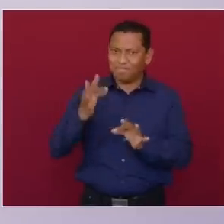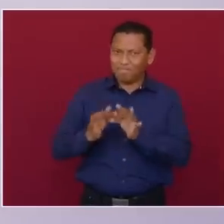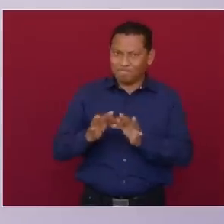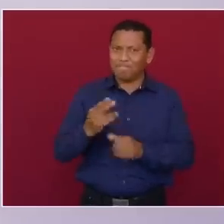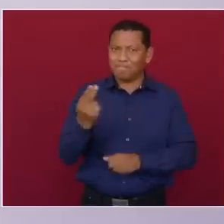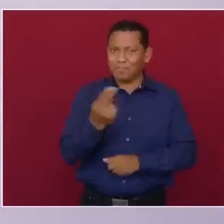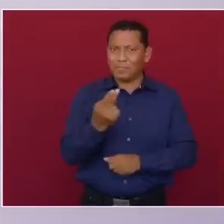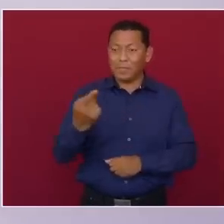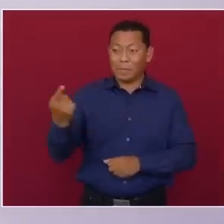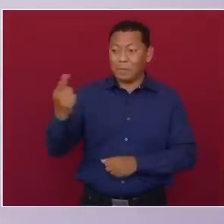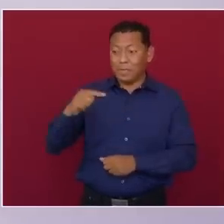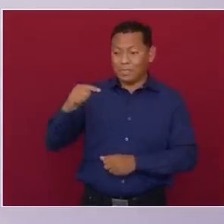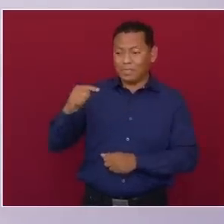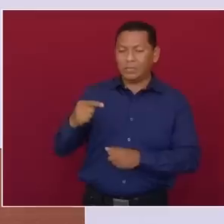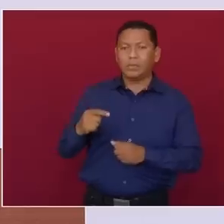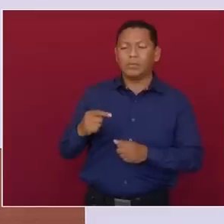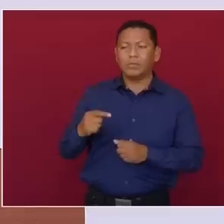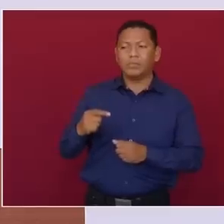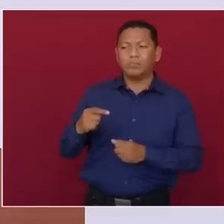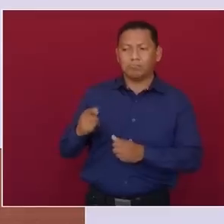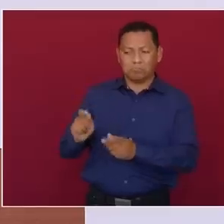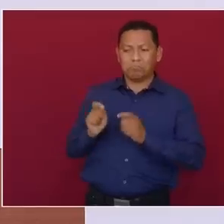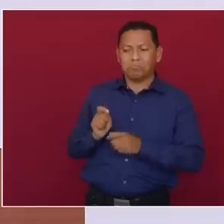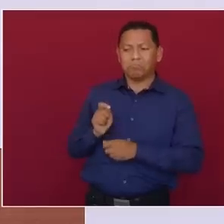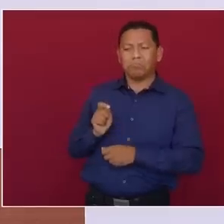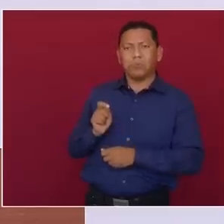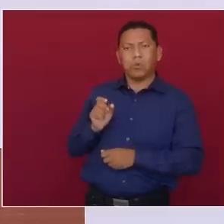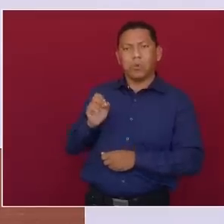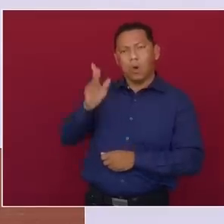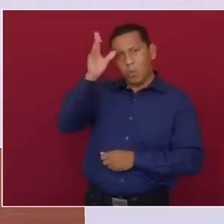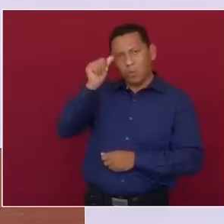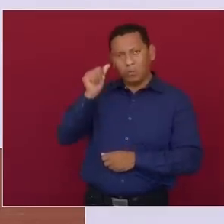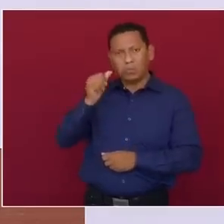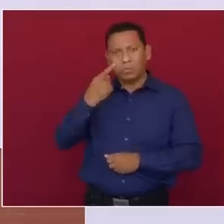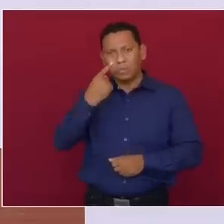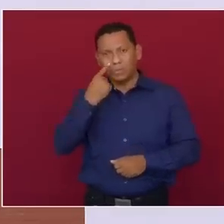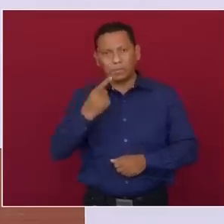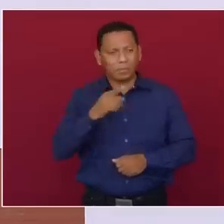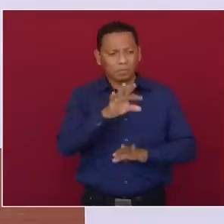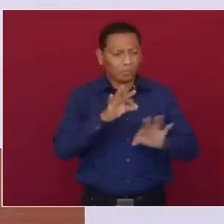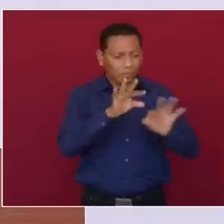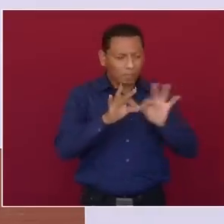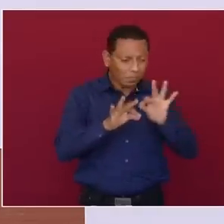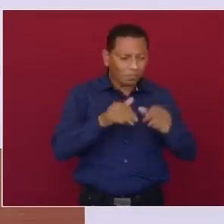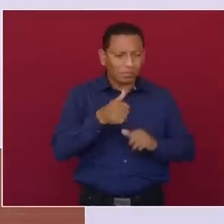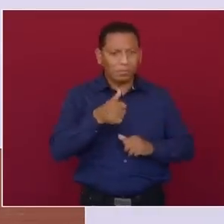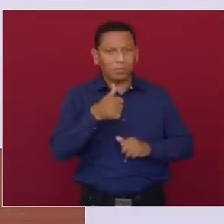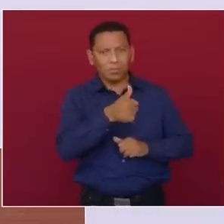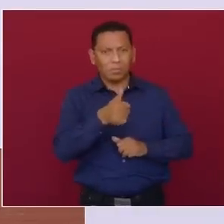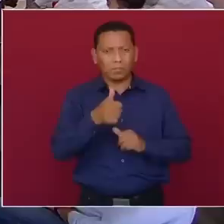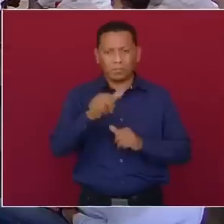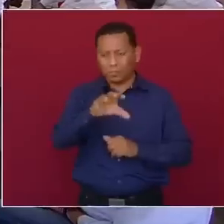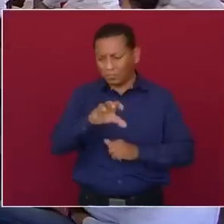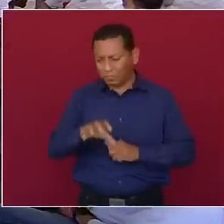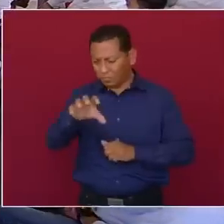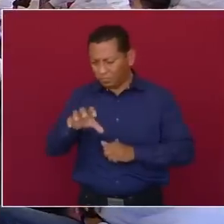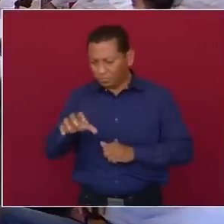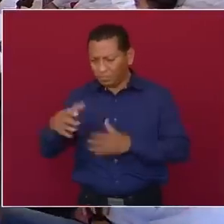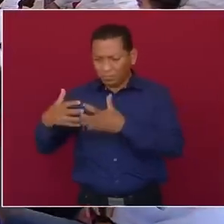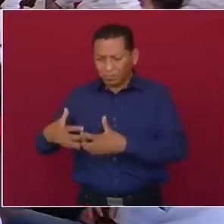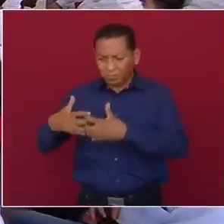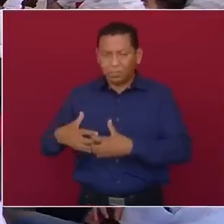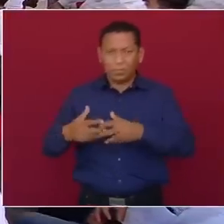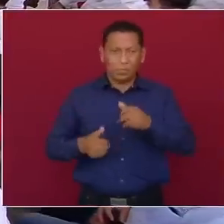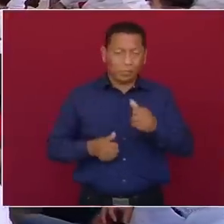esta instrucción seleccionamos la refinería en 6 paquetes con 17 plantas de proceso químico. La